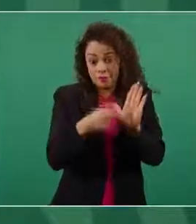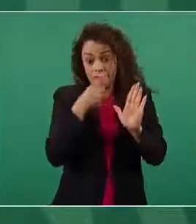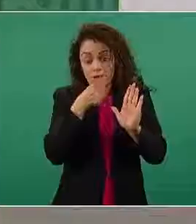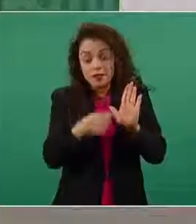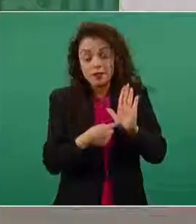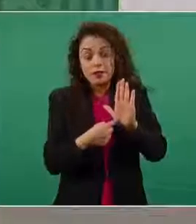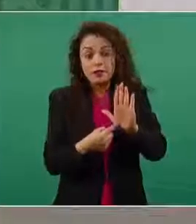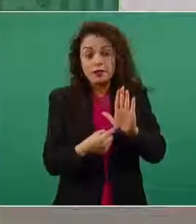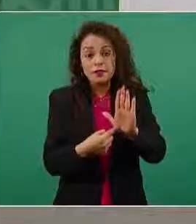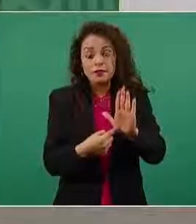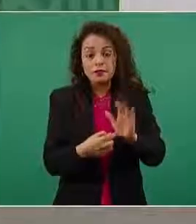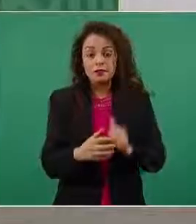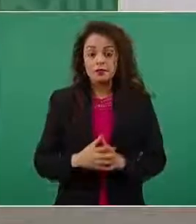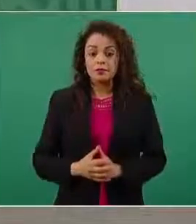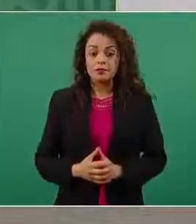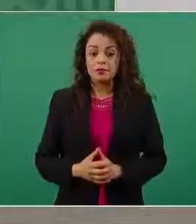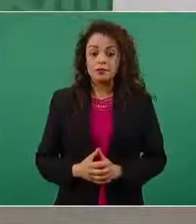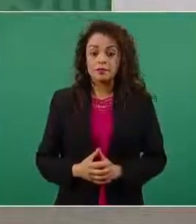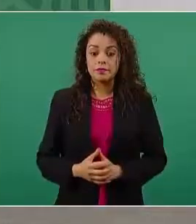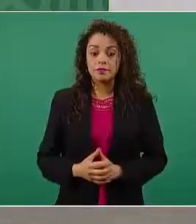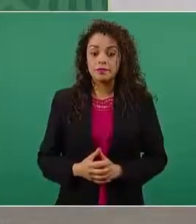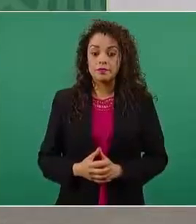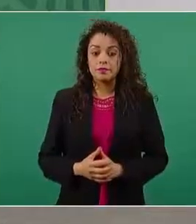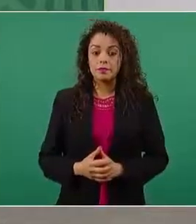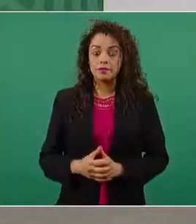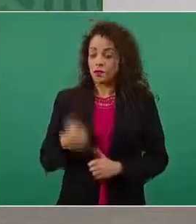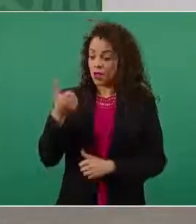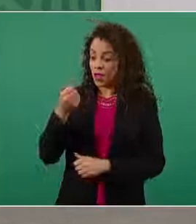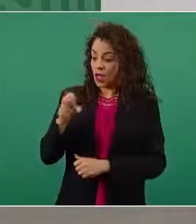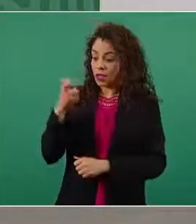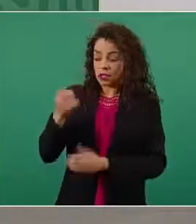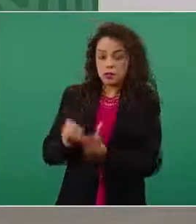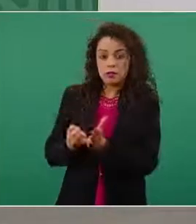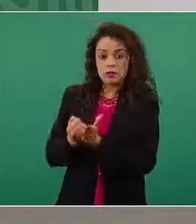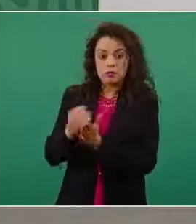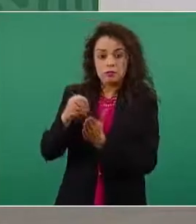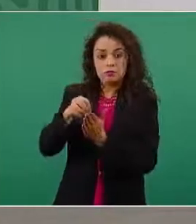Así está la resolución del tribunal.